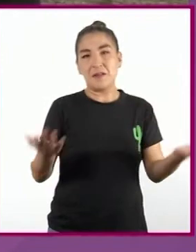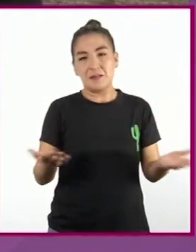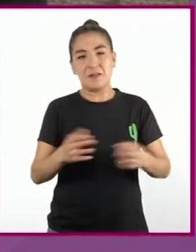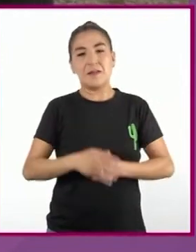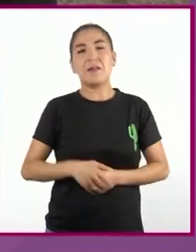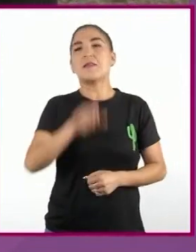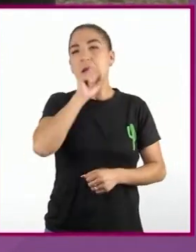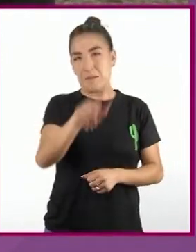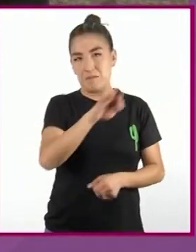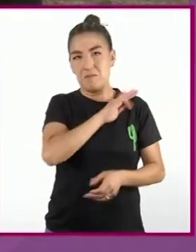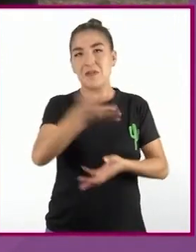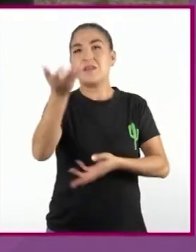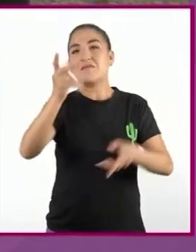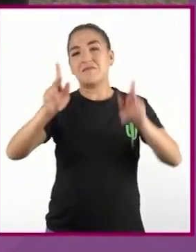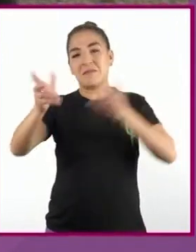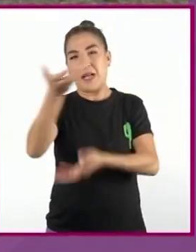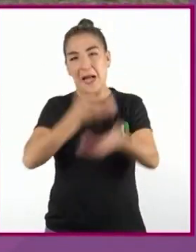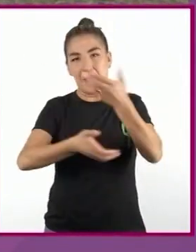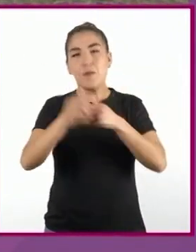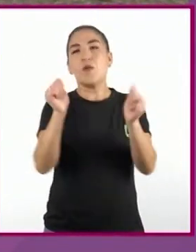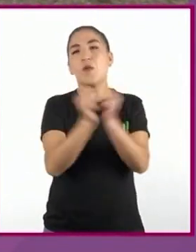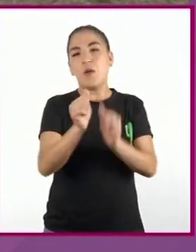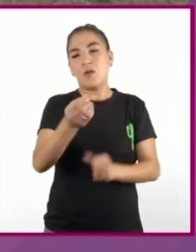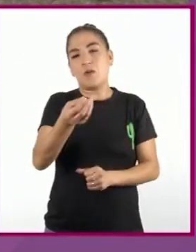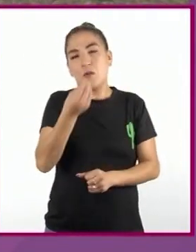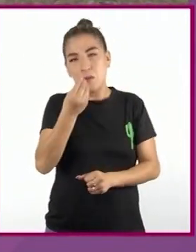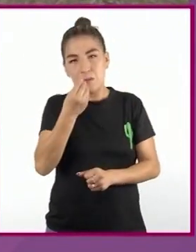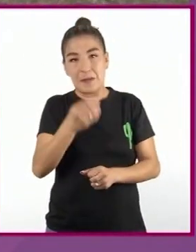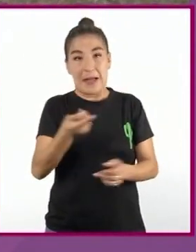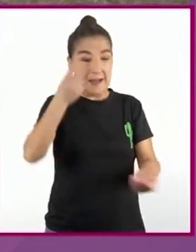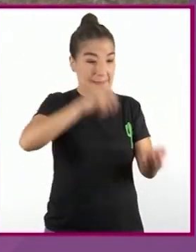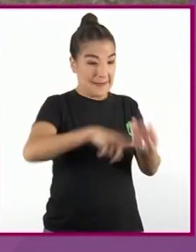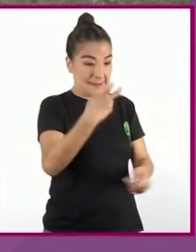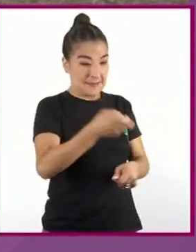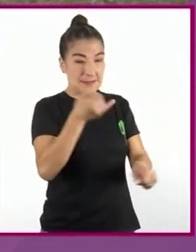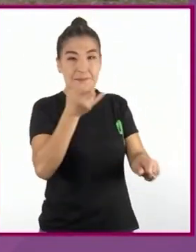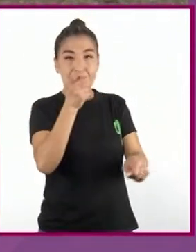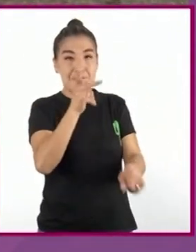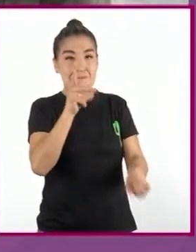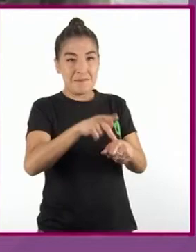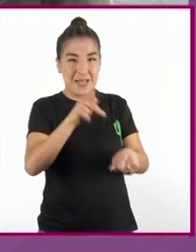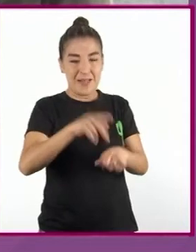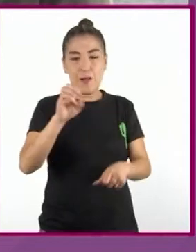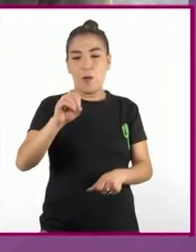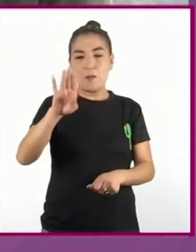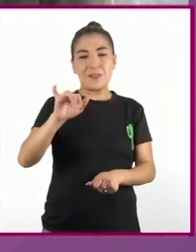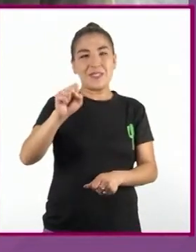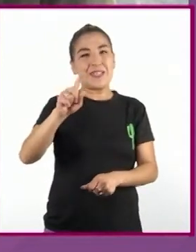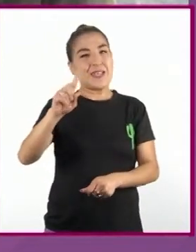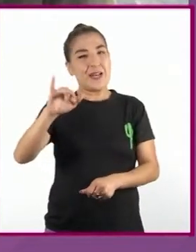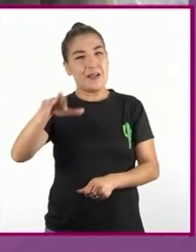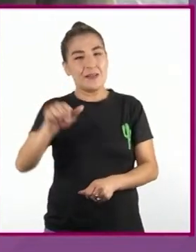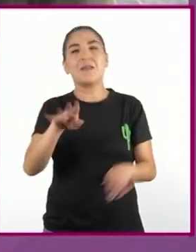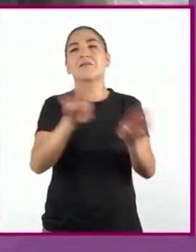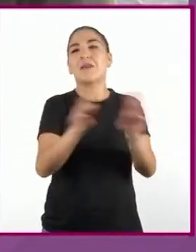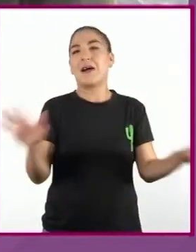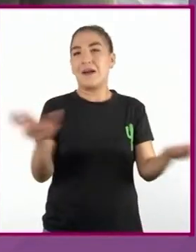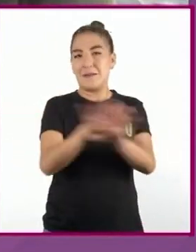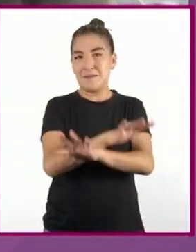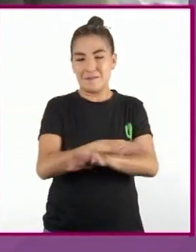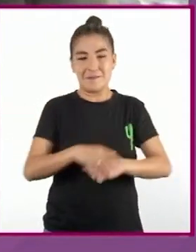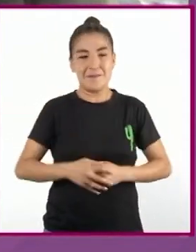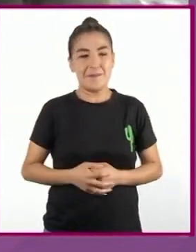hasta de alimento. Entonces podía cambiar a través de la obsidiana todo lo demás que no se encuentra en esta región. El Estado primero lo que hace es